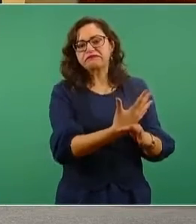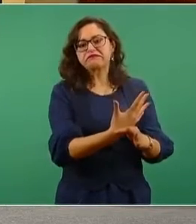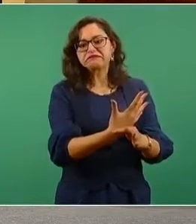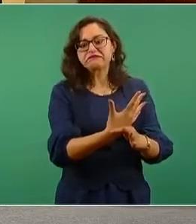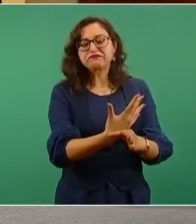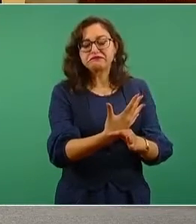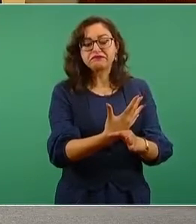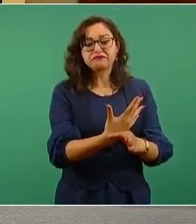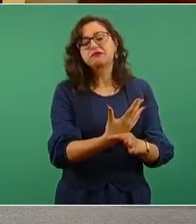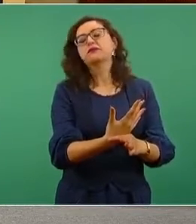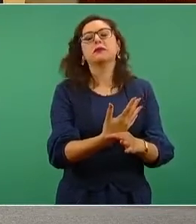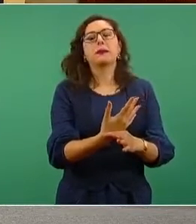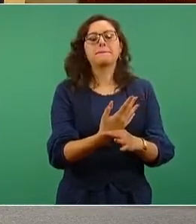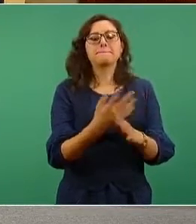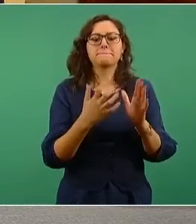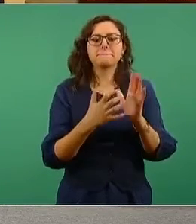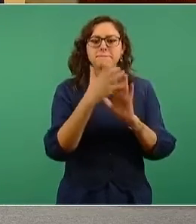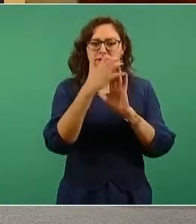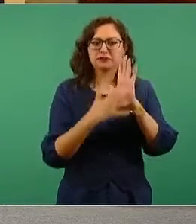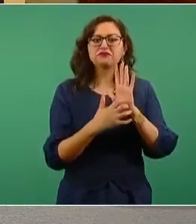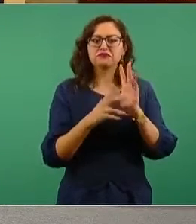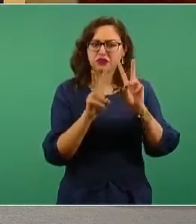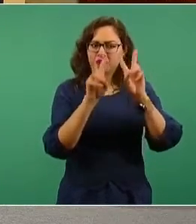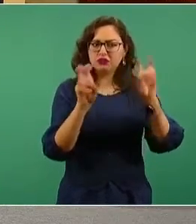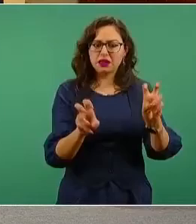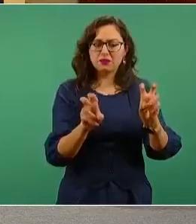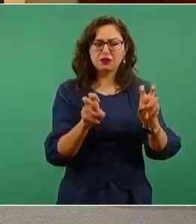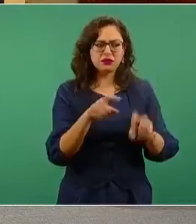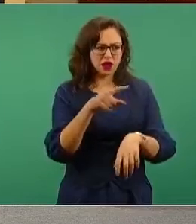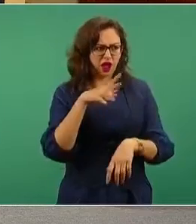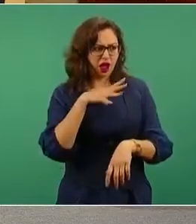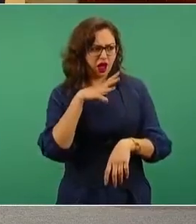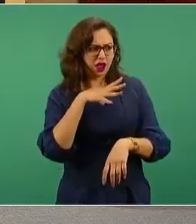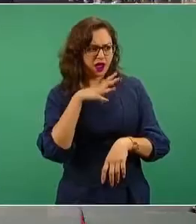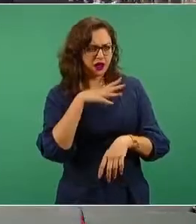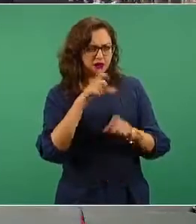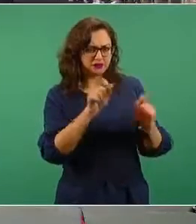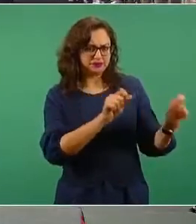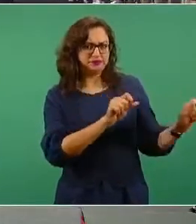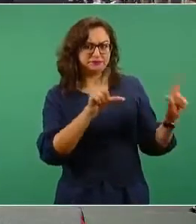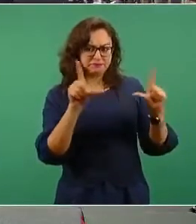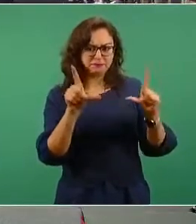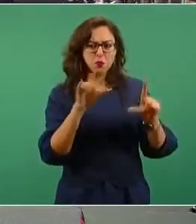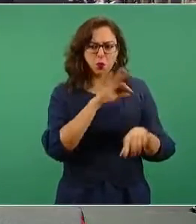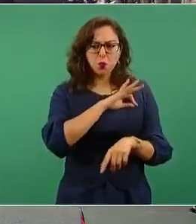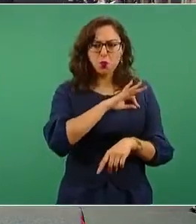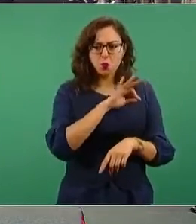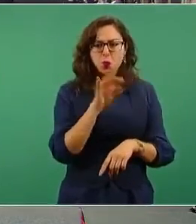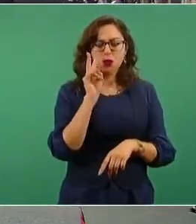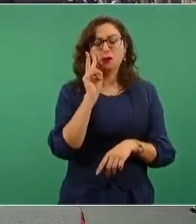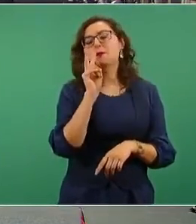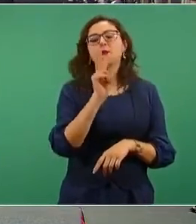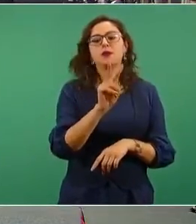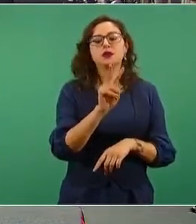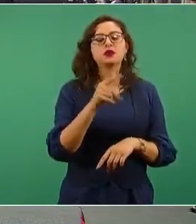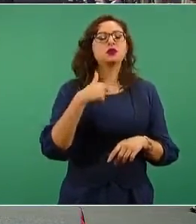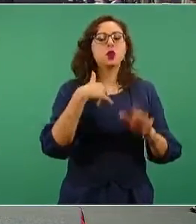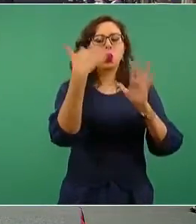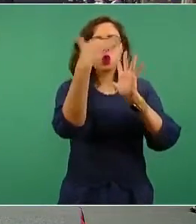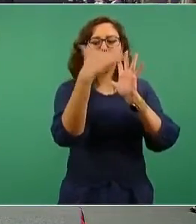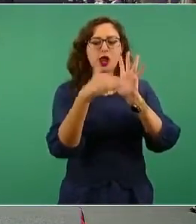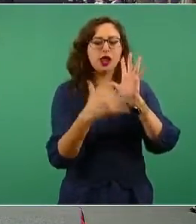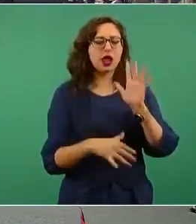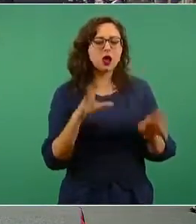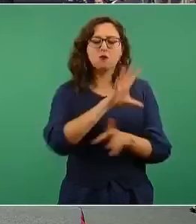Sobre eso habla. Es un artículo bueno. ¿Lo tienen? Nada más para ponerlo, no lo voy a leer,